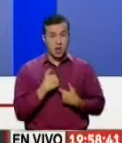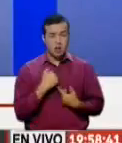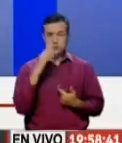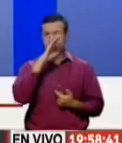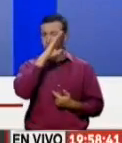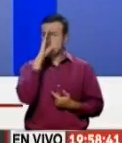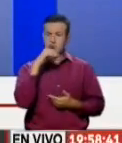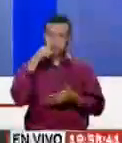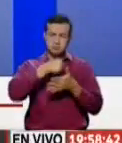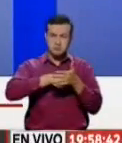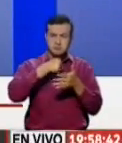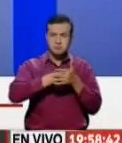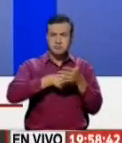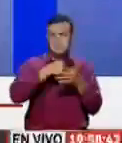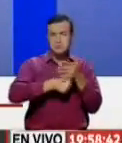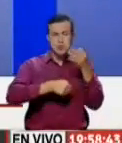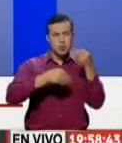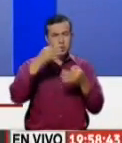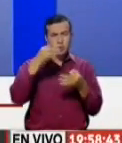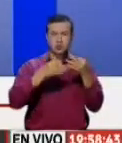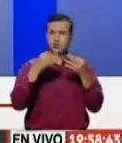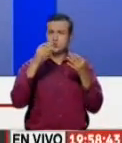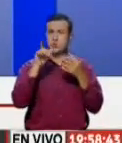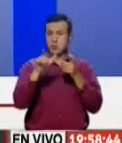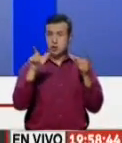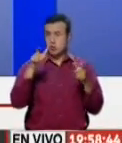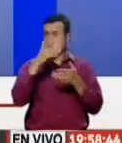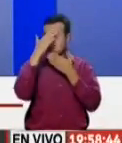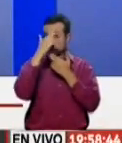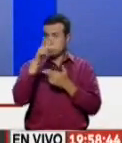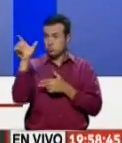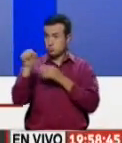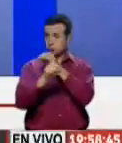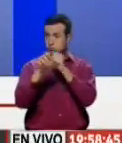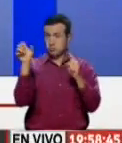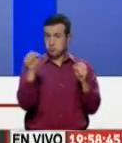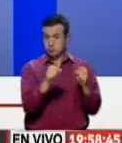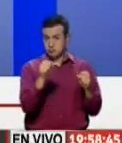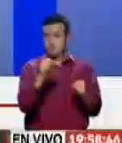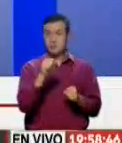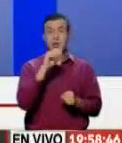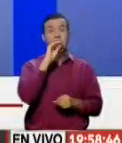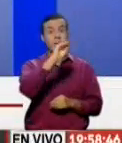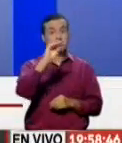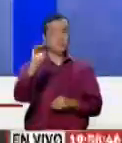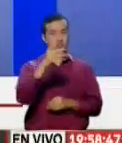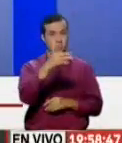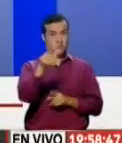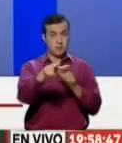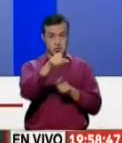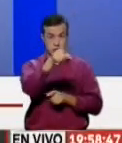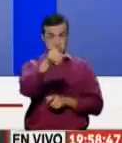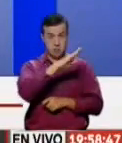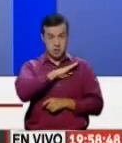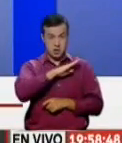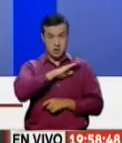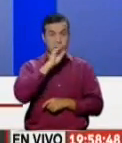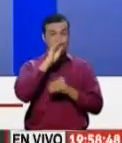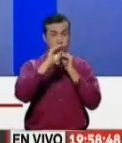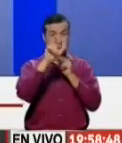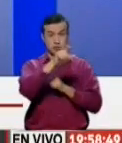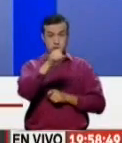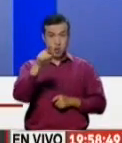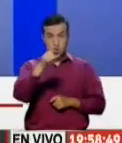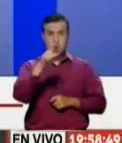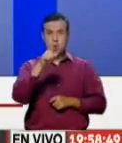y llevar a la justicia al resto de los terroristas involucrados y les notifico a esos criminales que les